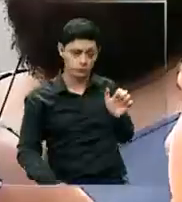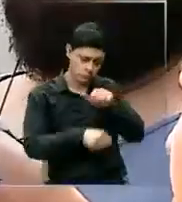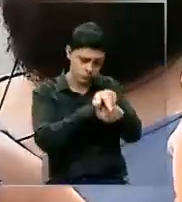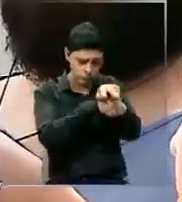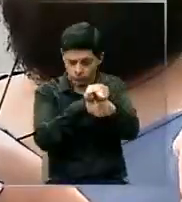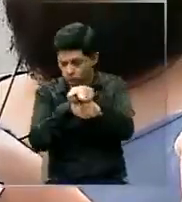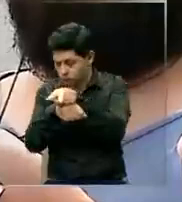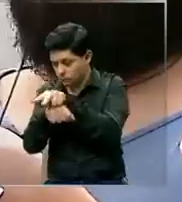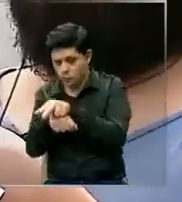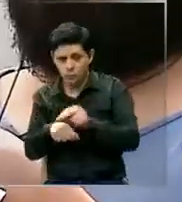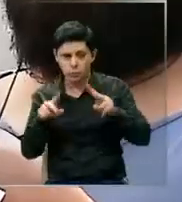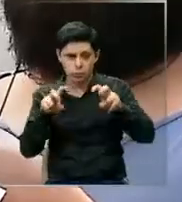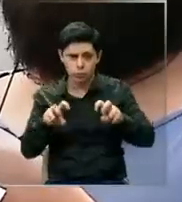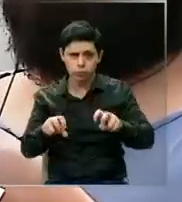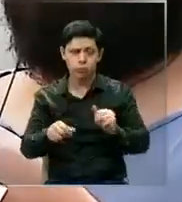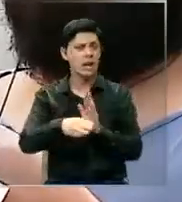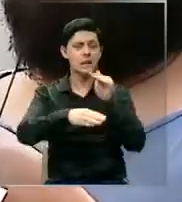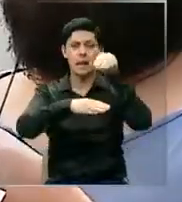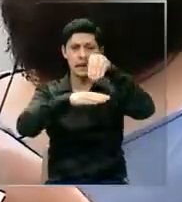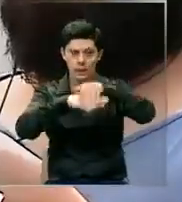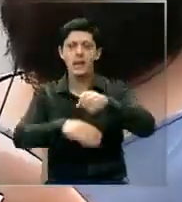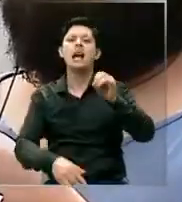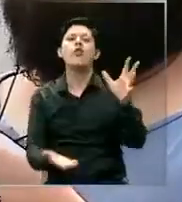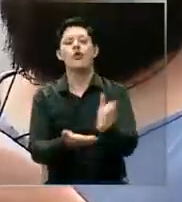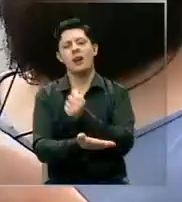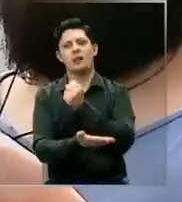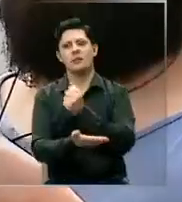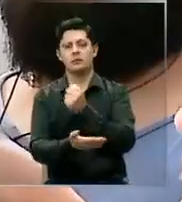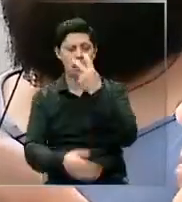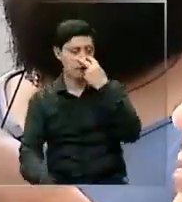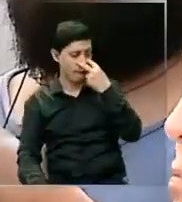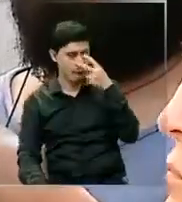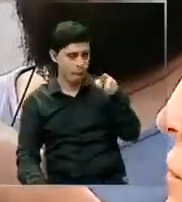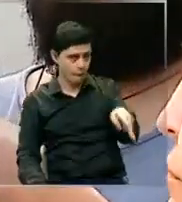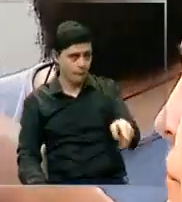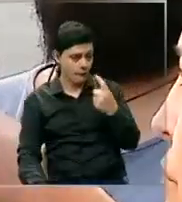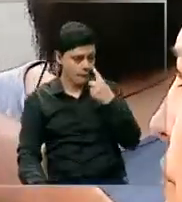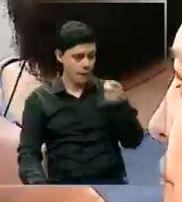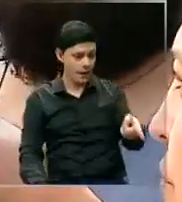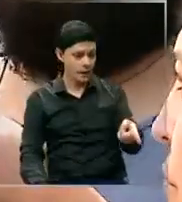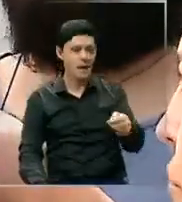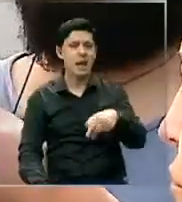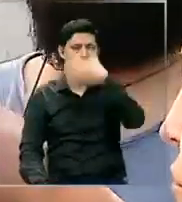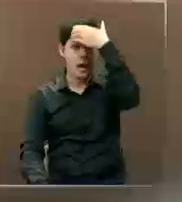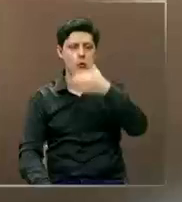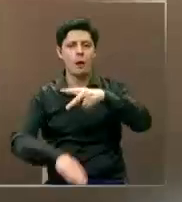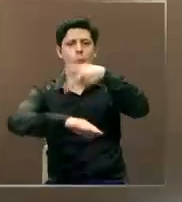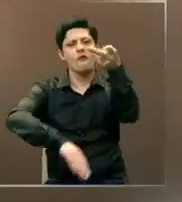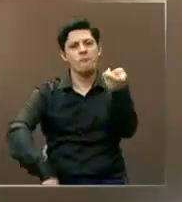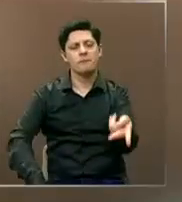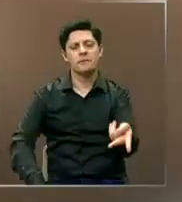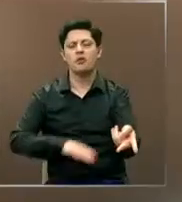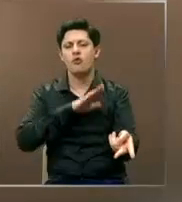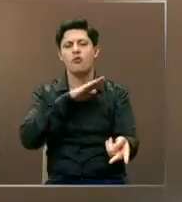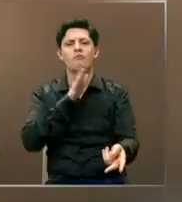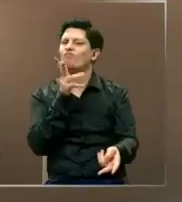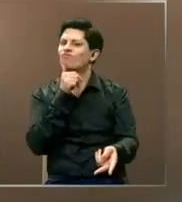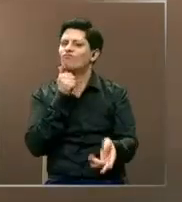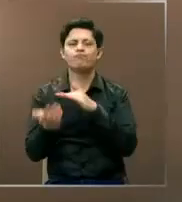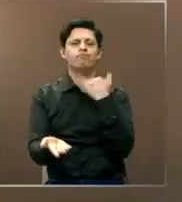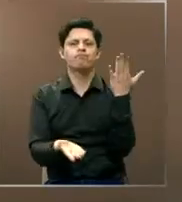abarcó prácticamente la tarde, logrando finalmente ubicar el cuerpo sin vida. Los nuevos antecedentes